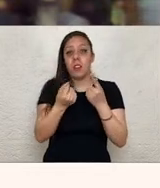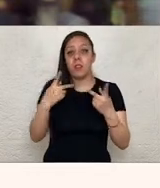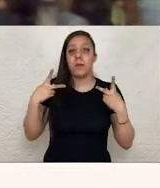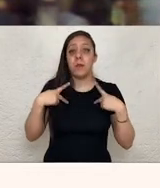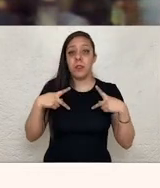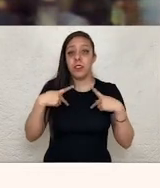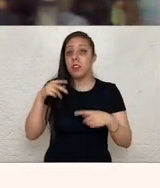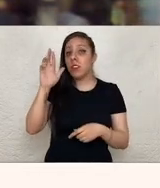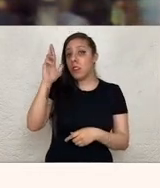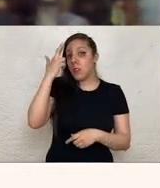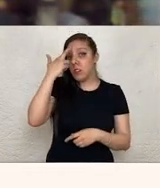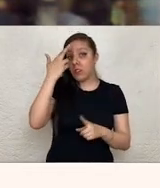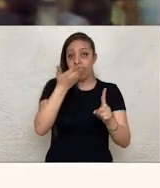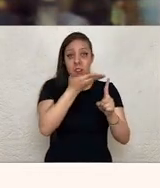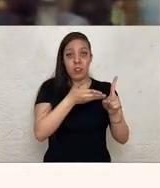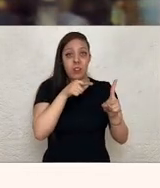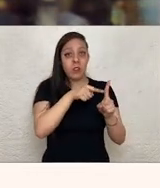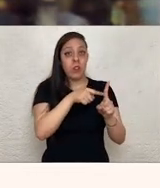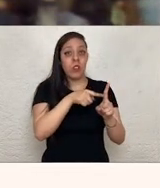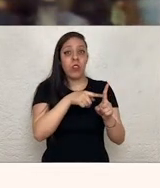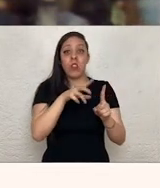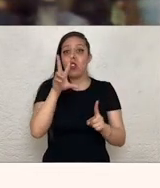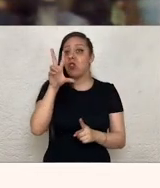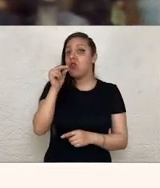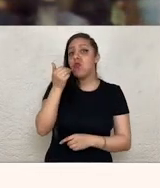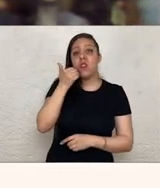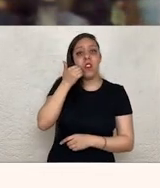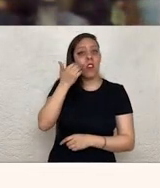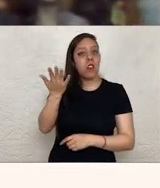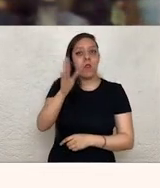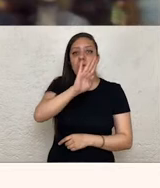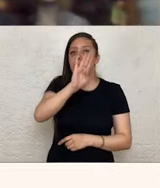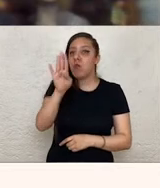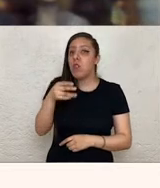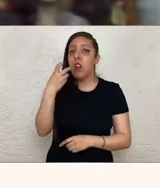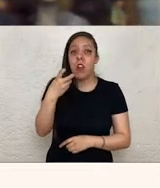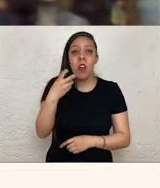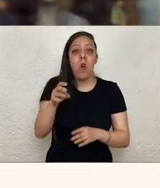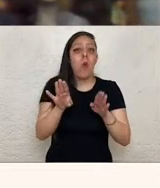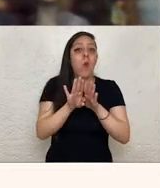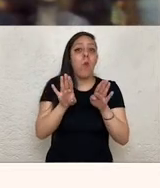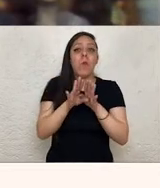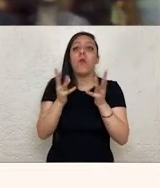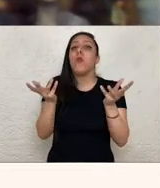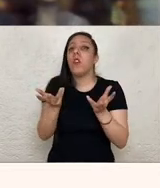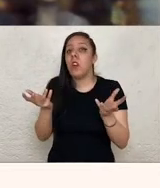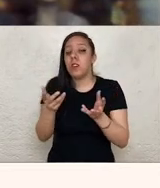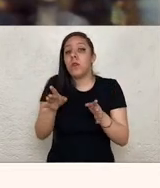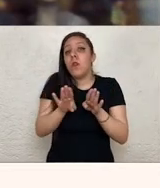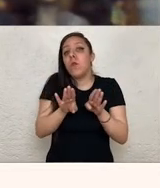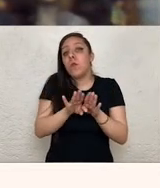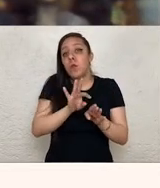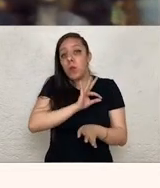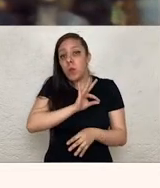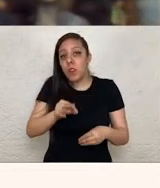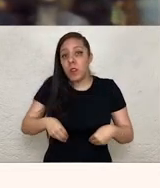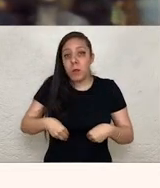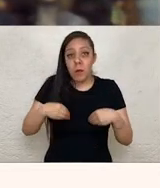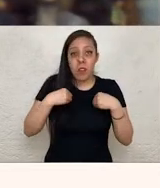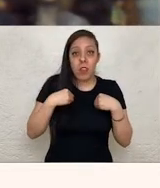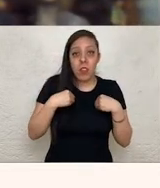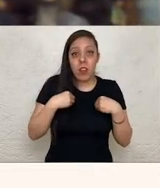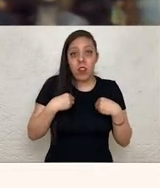recordaban que ella decía, mire, no queremos morir todos, ¿cómo vamos a hacer?